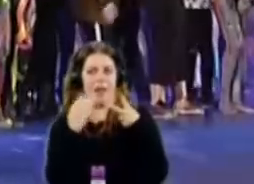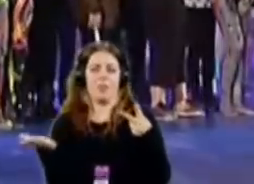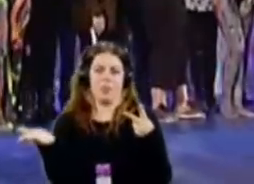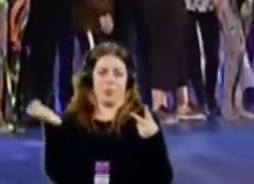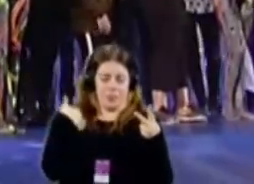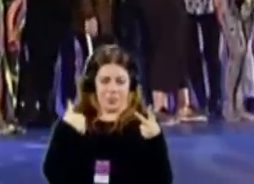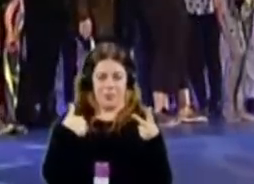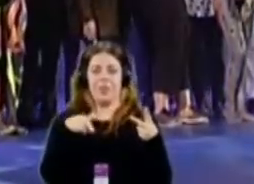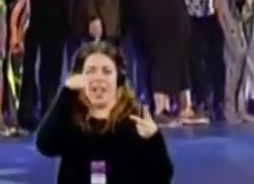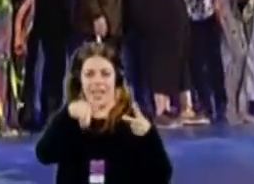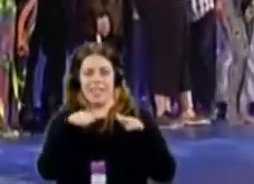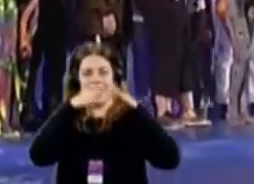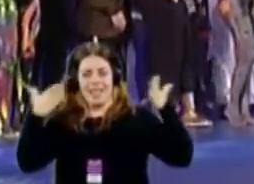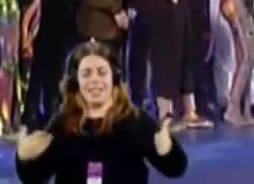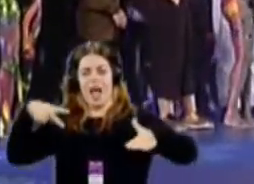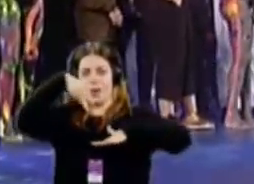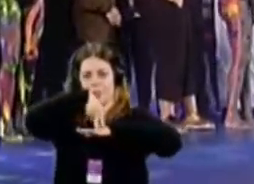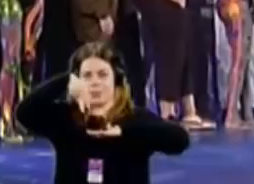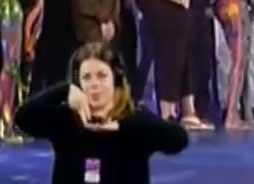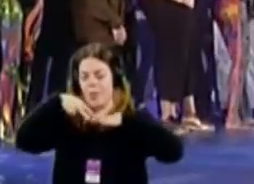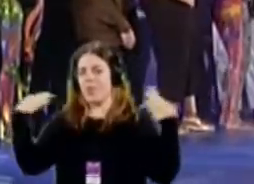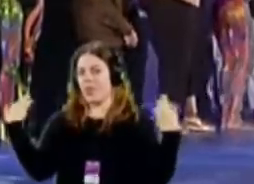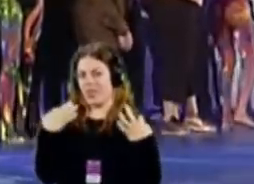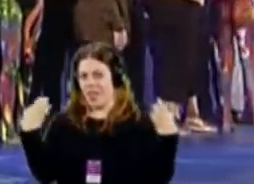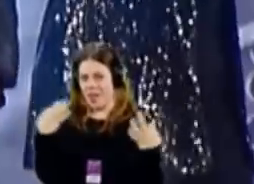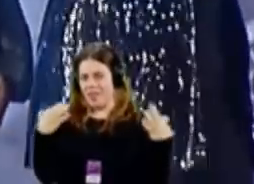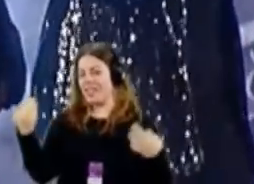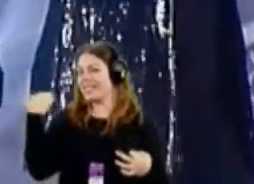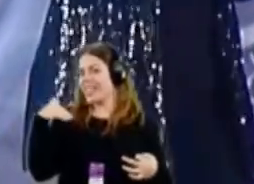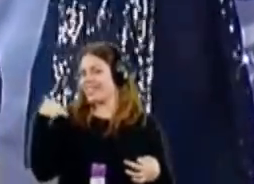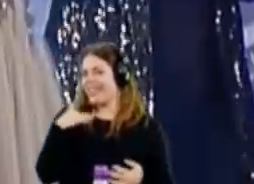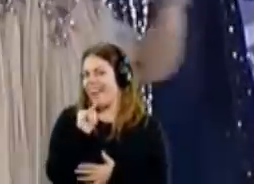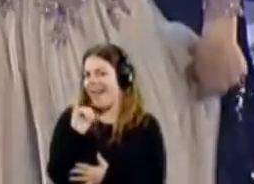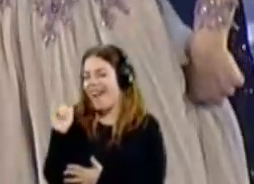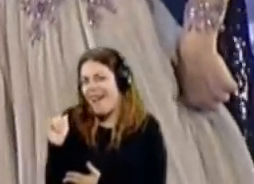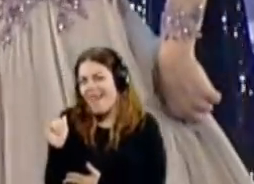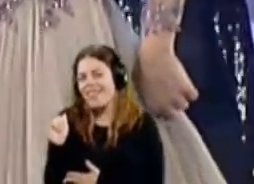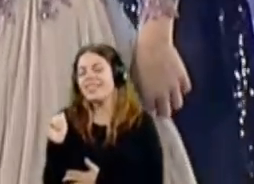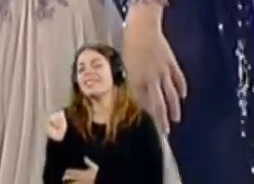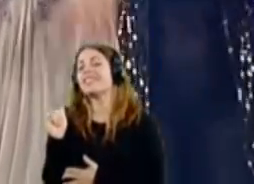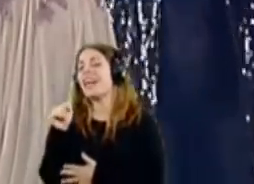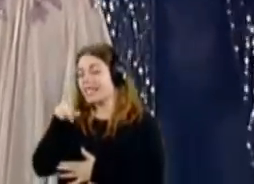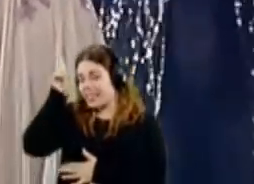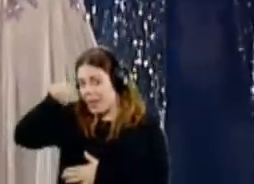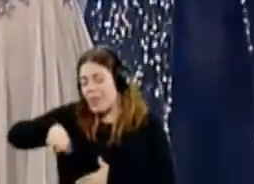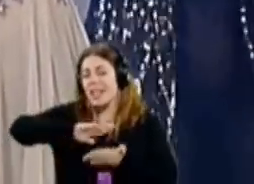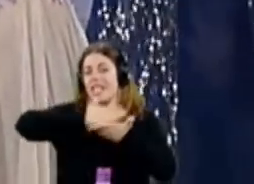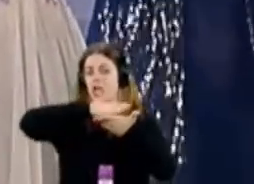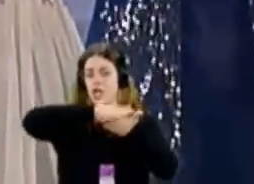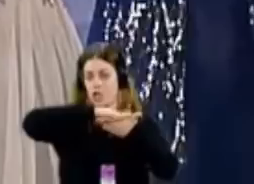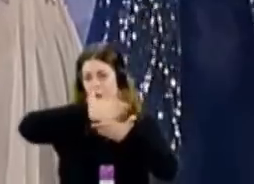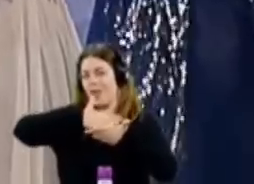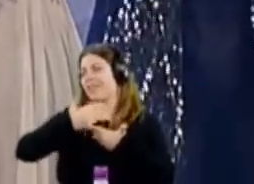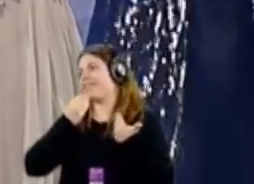Vamos a recibirlos aquí en el escenario. A ver, a ver. Ya están por aquí. Aquí está el sobre, Paco. Gracias a